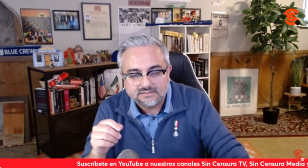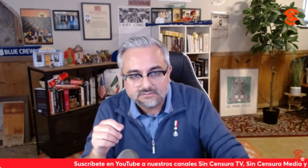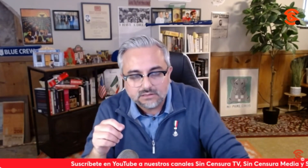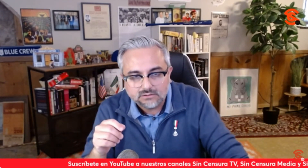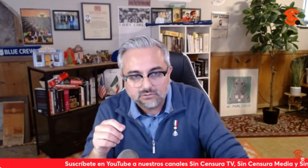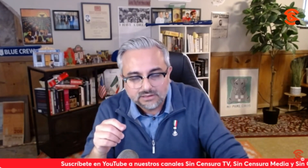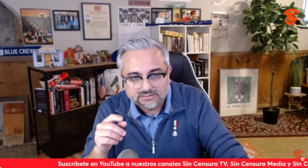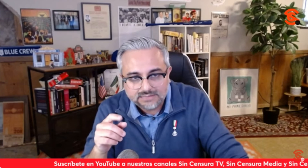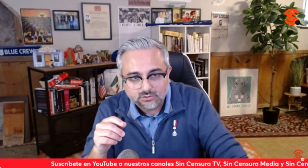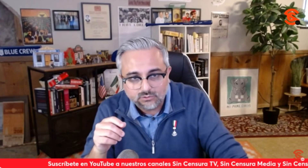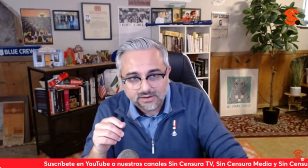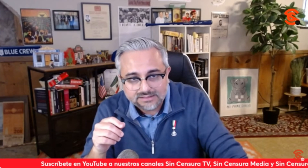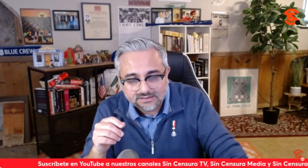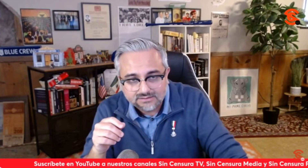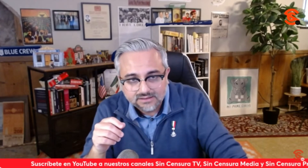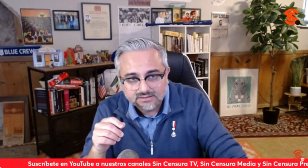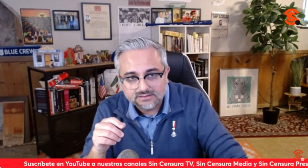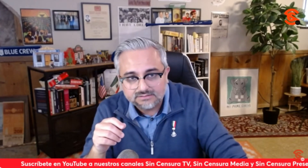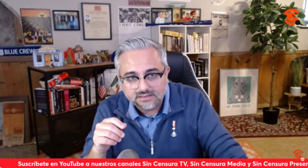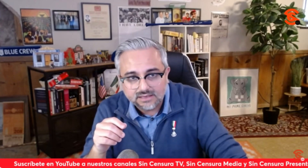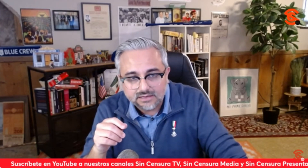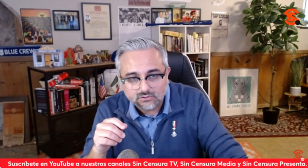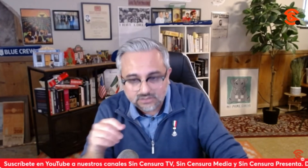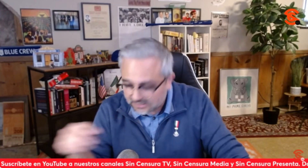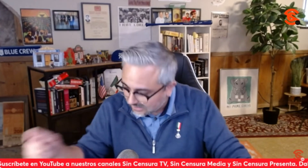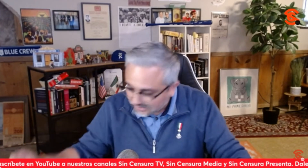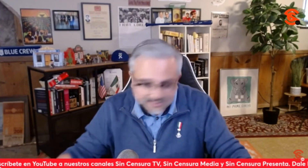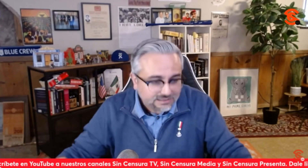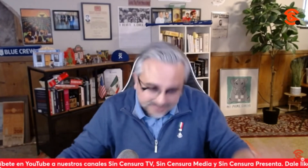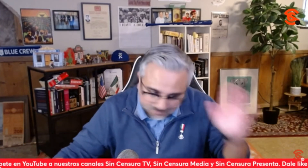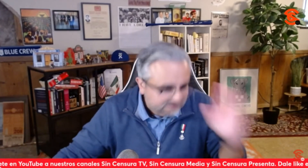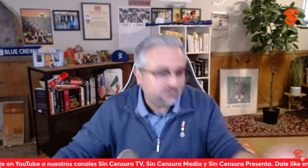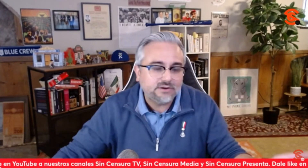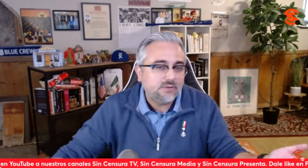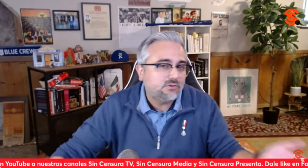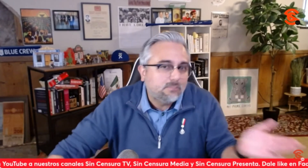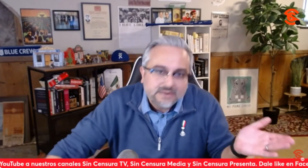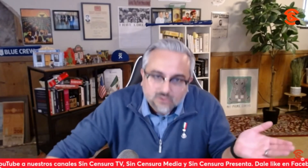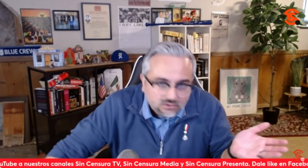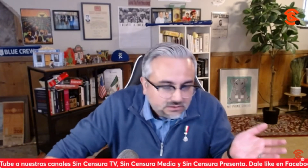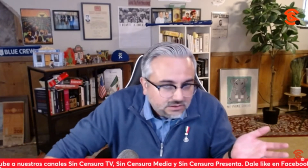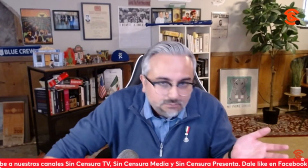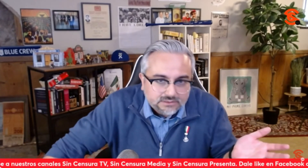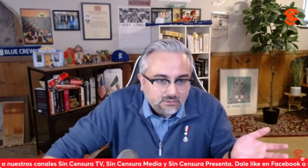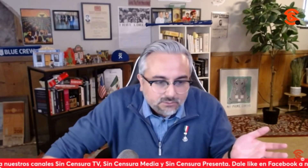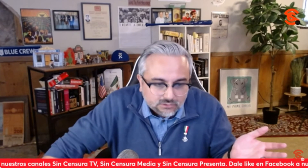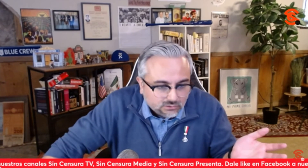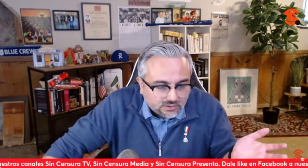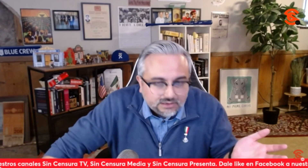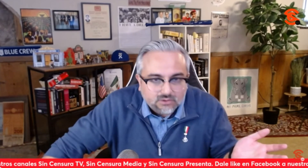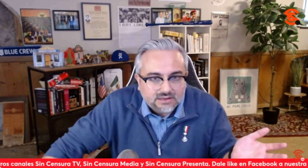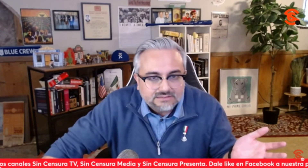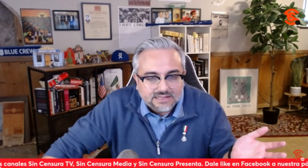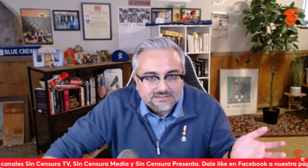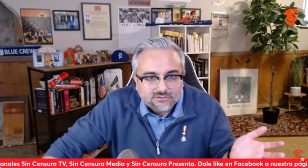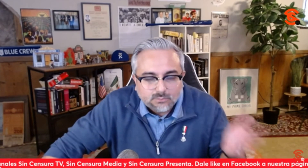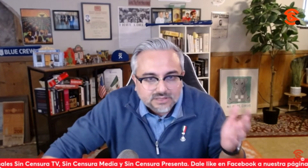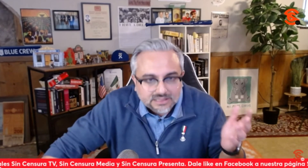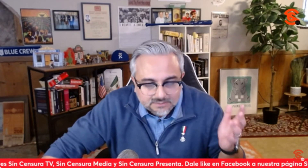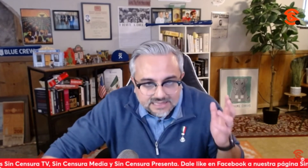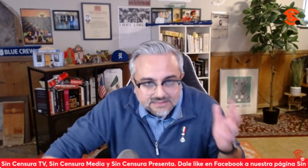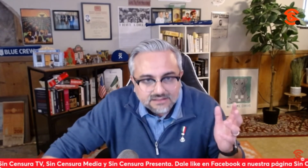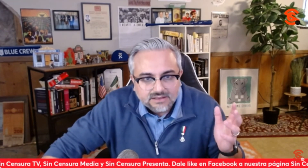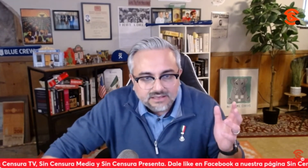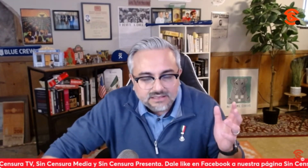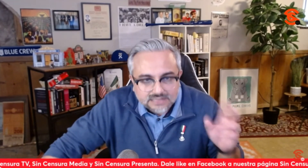pinches estatuas horrendas de este genocida, que déjenme se lo recuerdo, perdón, pero se lo tengo que recordar hasta el cansancio, porque